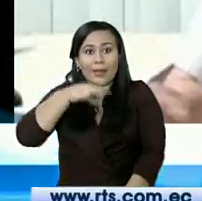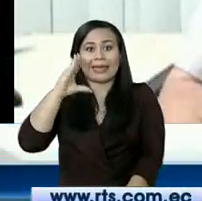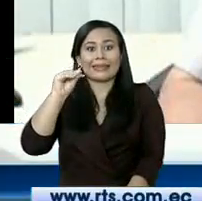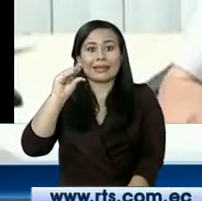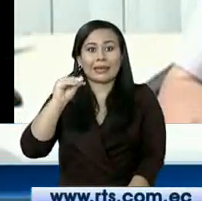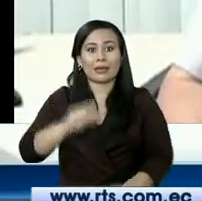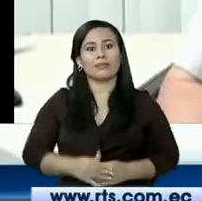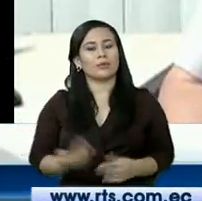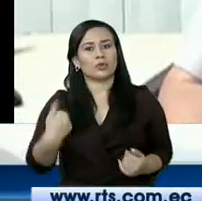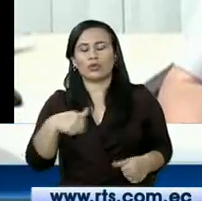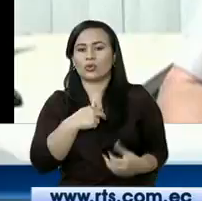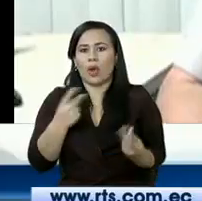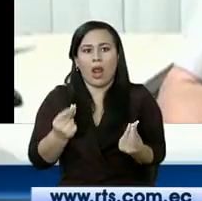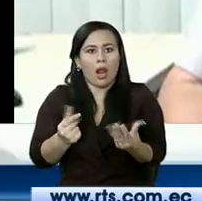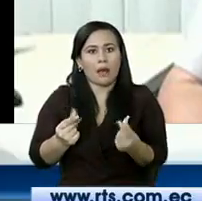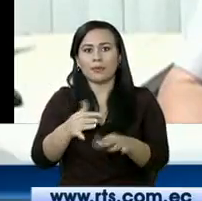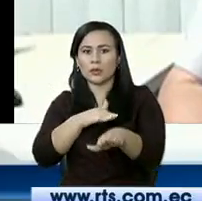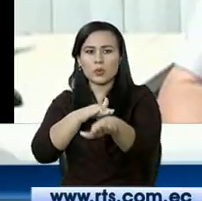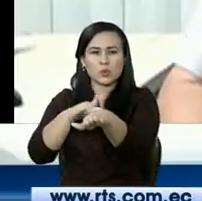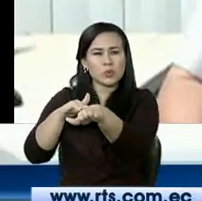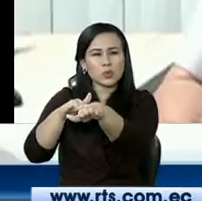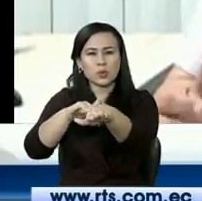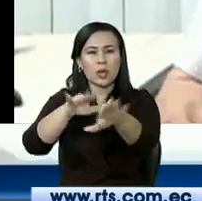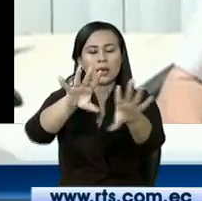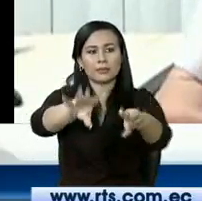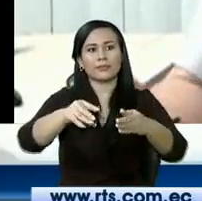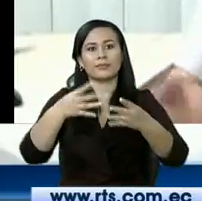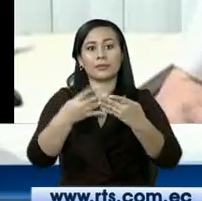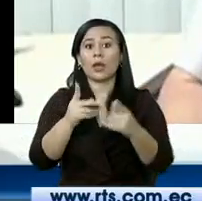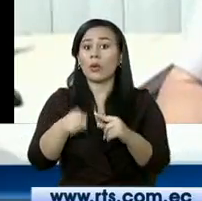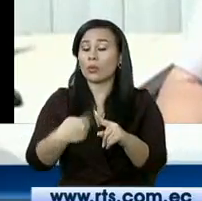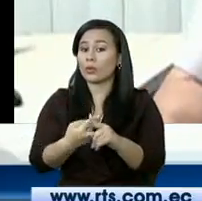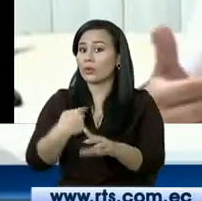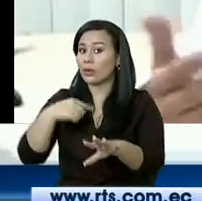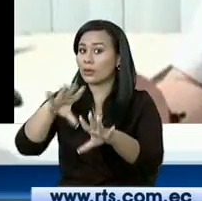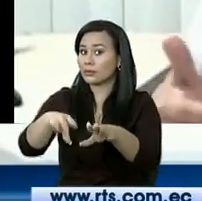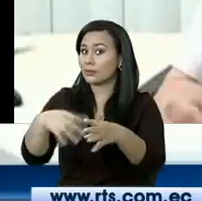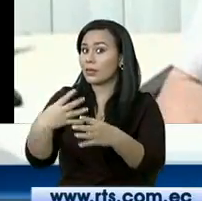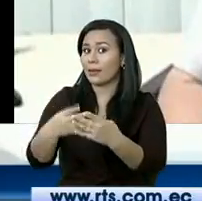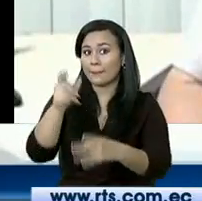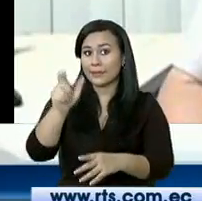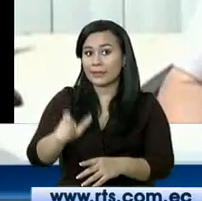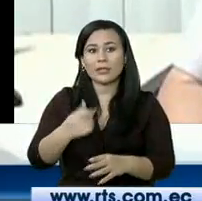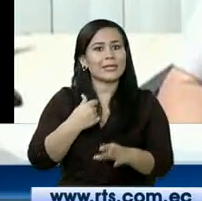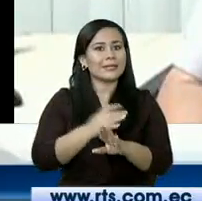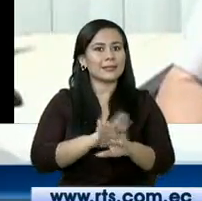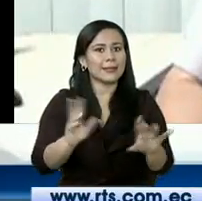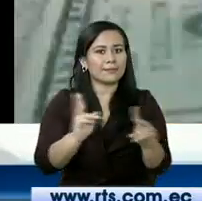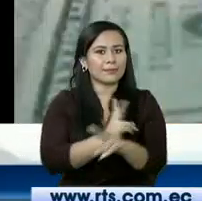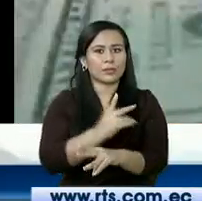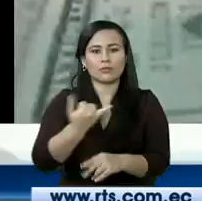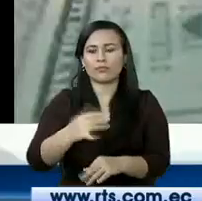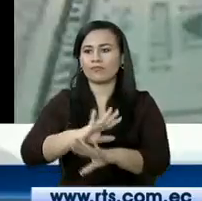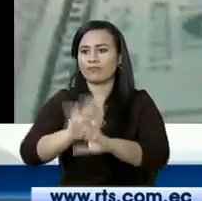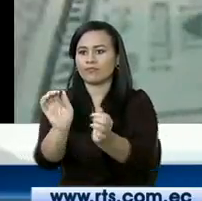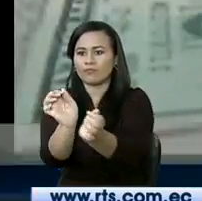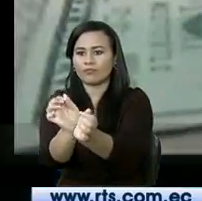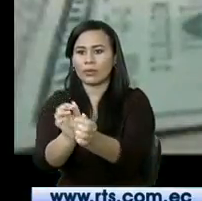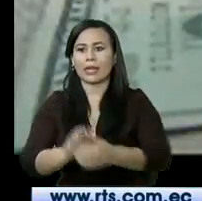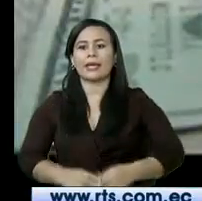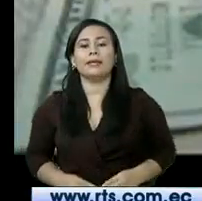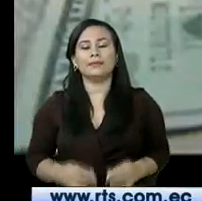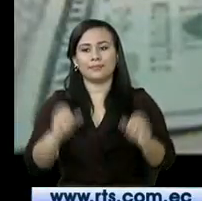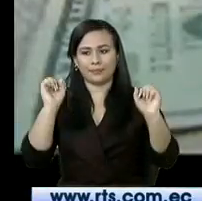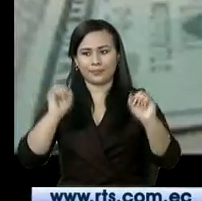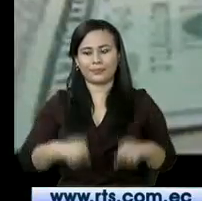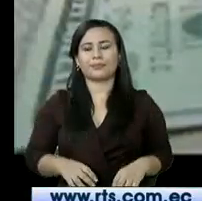perseguir para poder capturar el momento de la captura le regresamos y encontramos el dinero que había sido sustraído